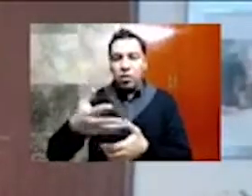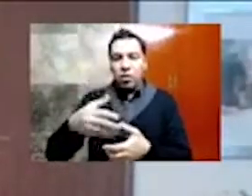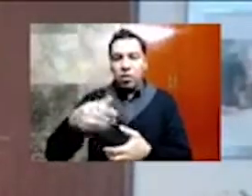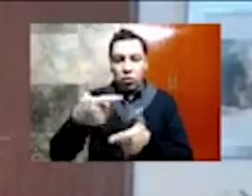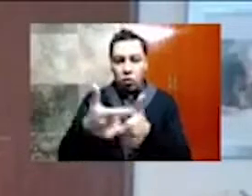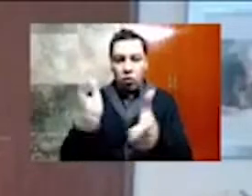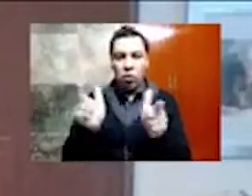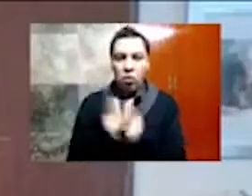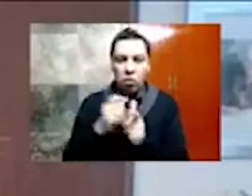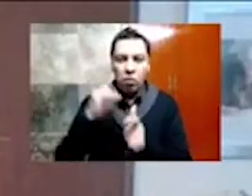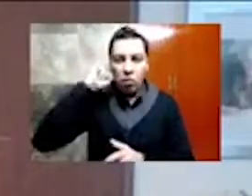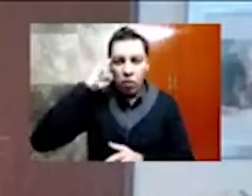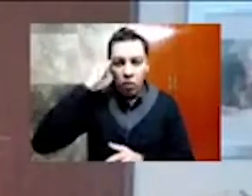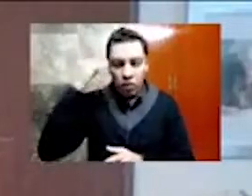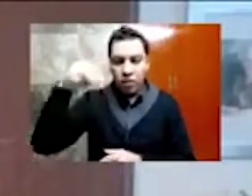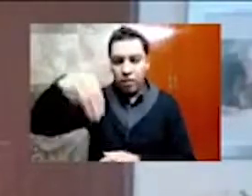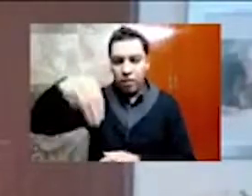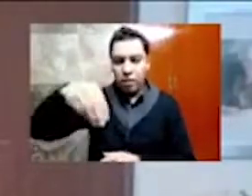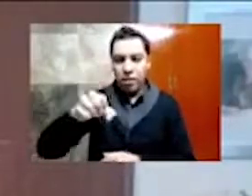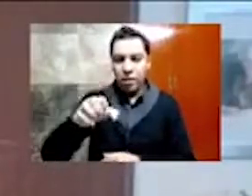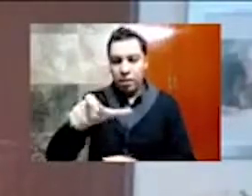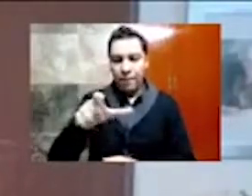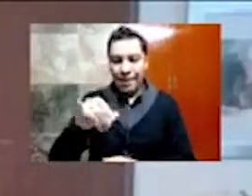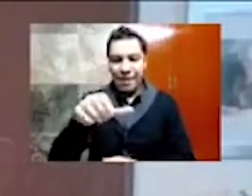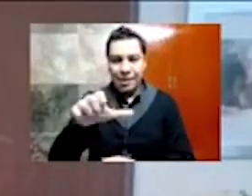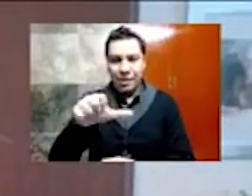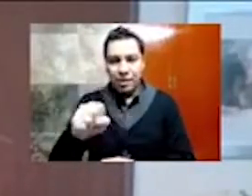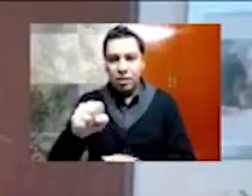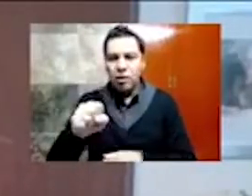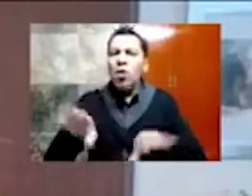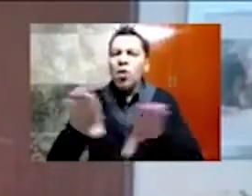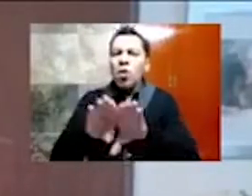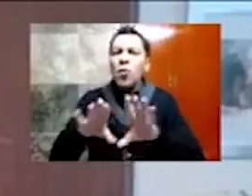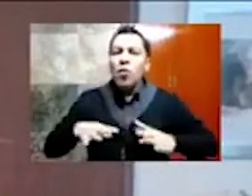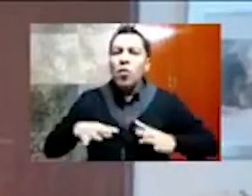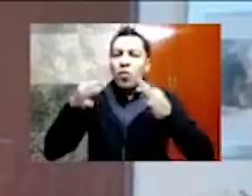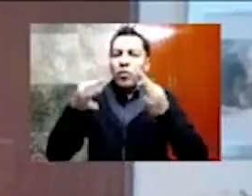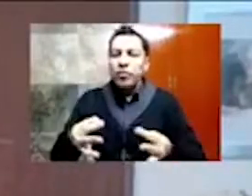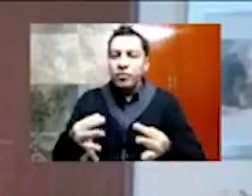se creó y de la magnífica